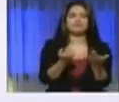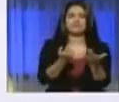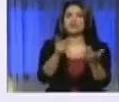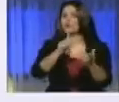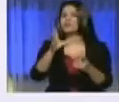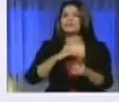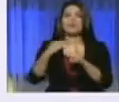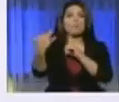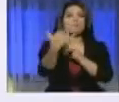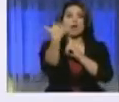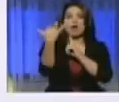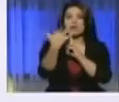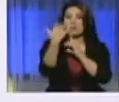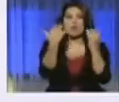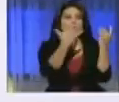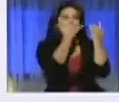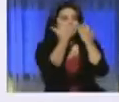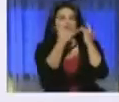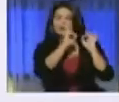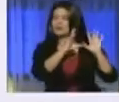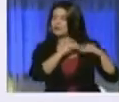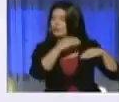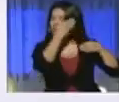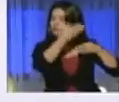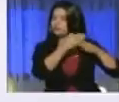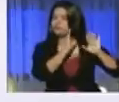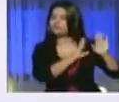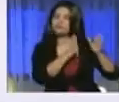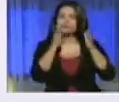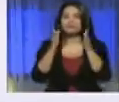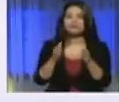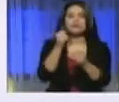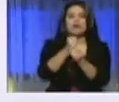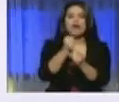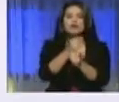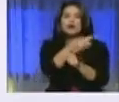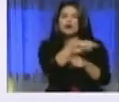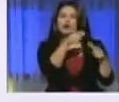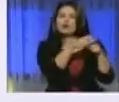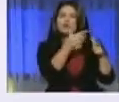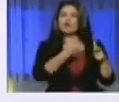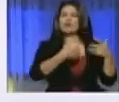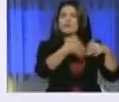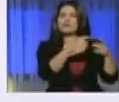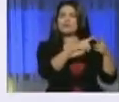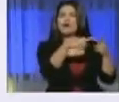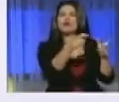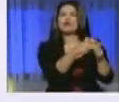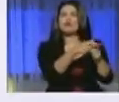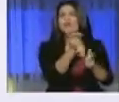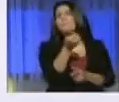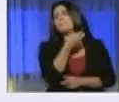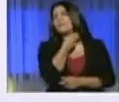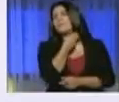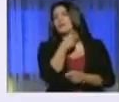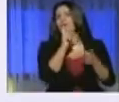de Fede Cámara y de todos sus aliados, la banda de los zombies, los vampiros y los